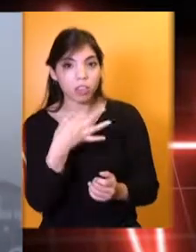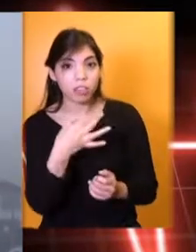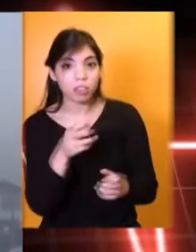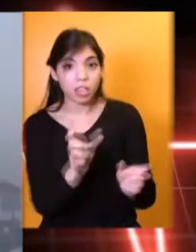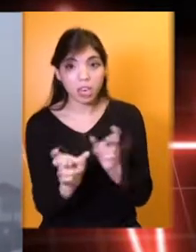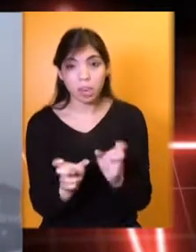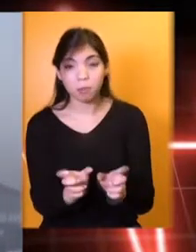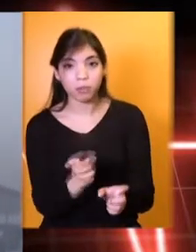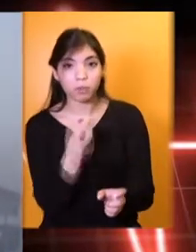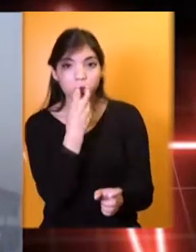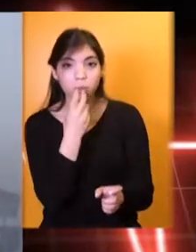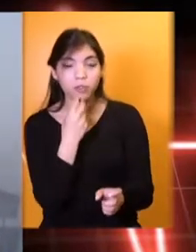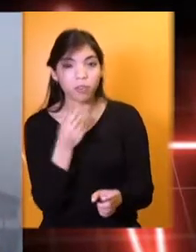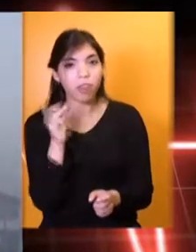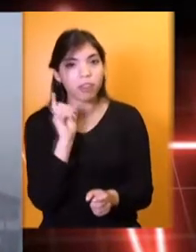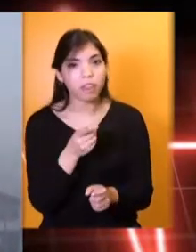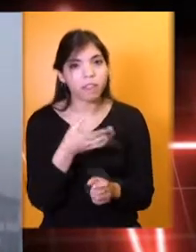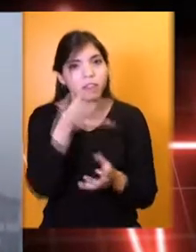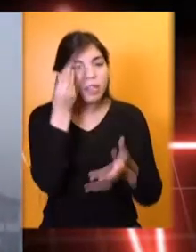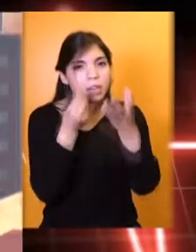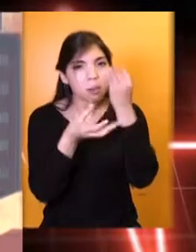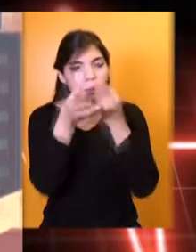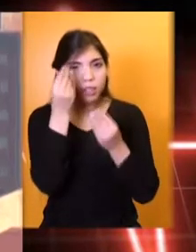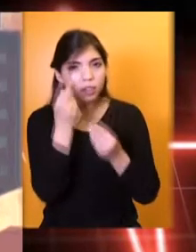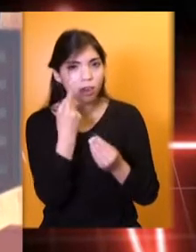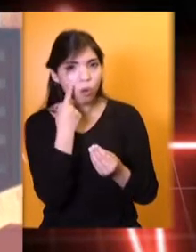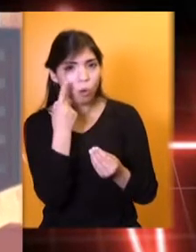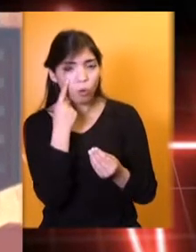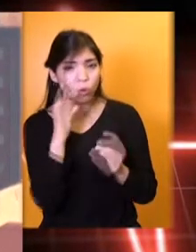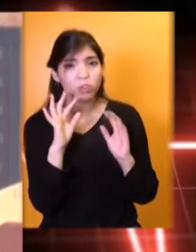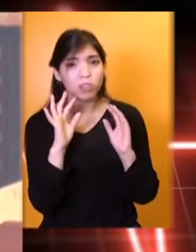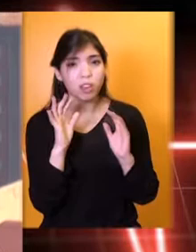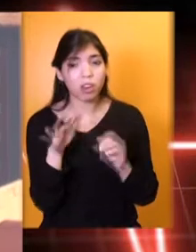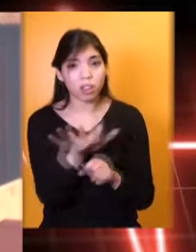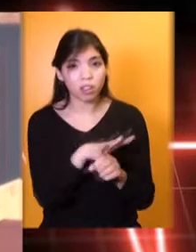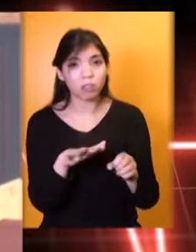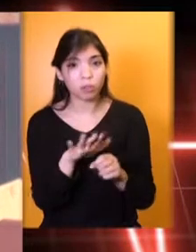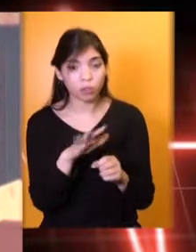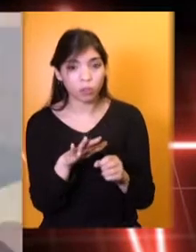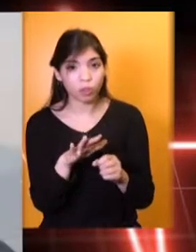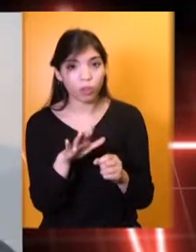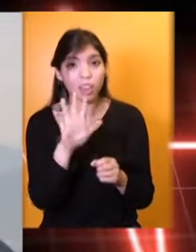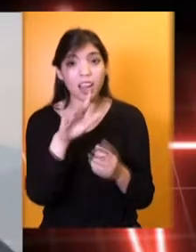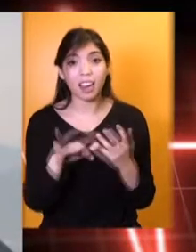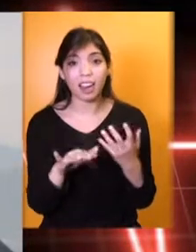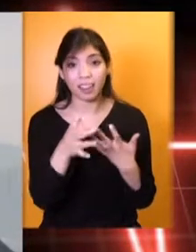capital regional deben comenzar a aprender, conocer y familiarizarse de cuáles son las